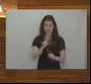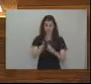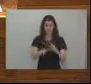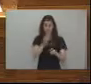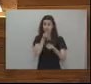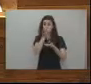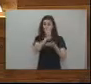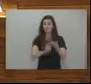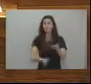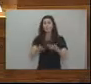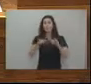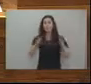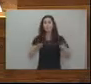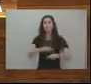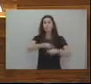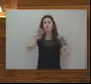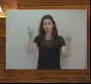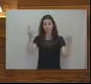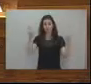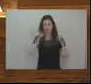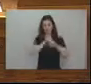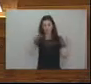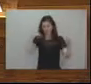Estado, ¿no? ¿Por qué se ocultaron los sobrecostes durante un año?